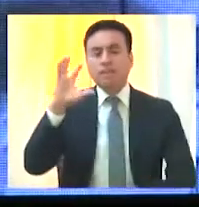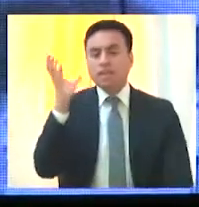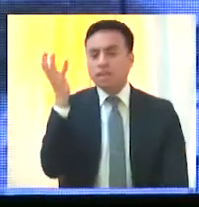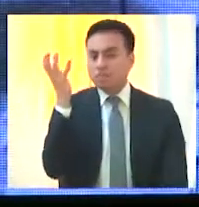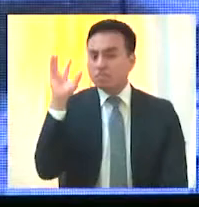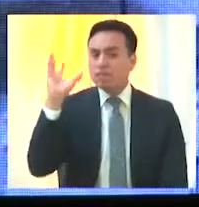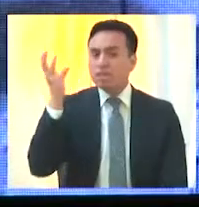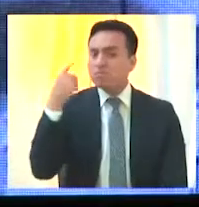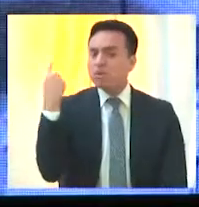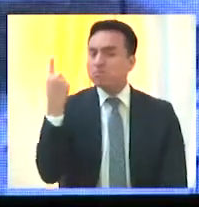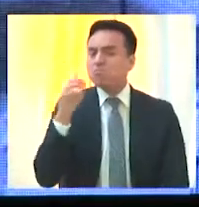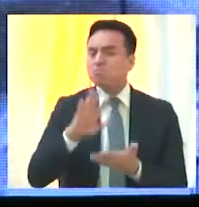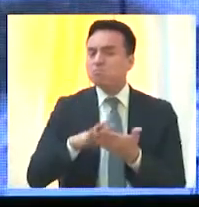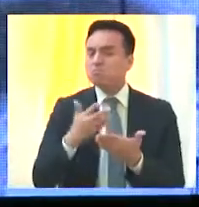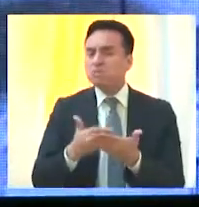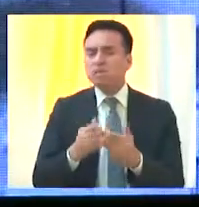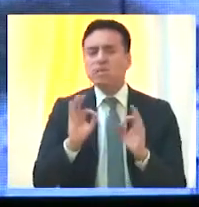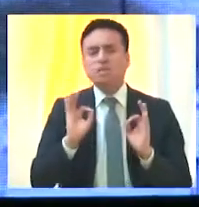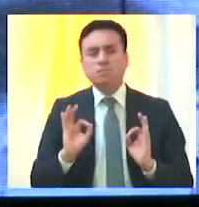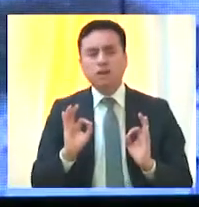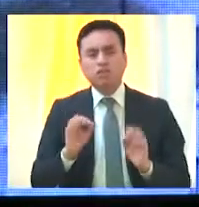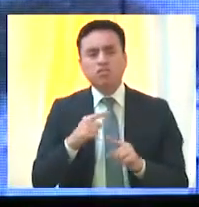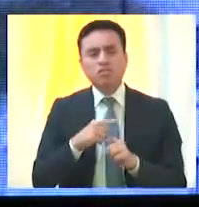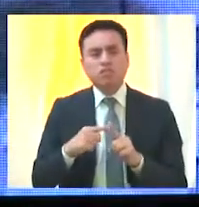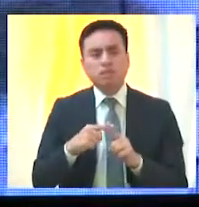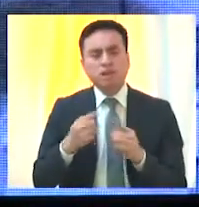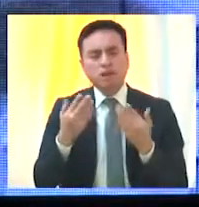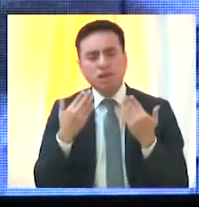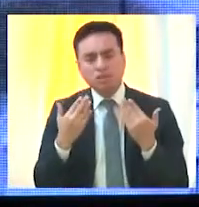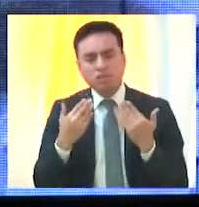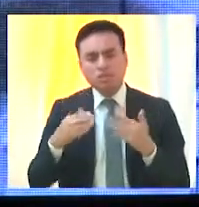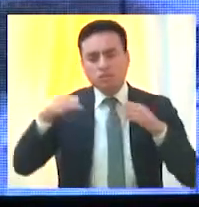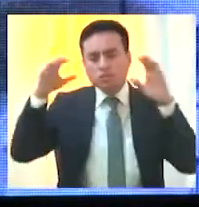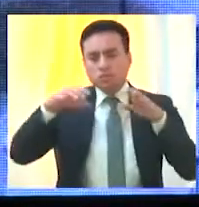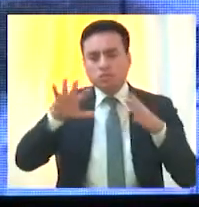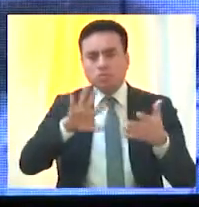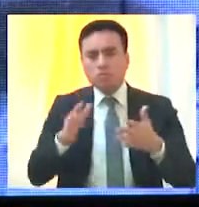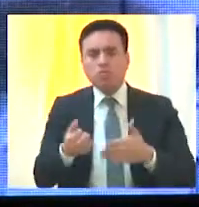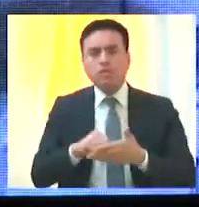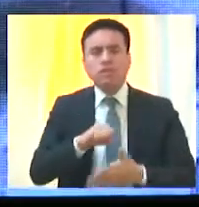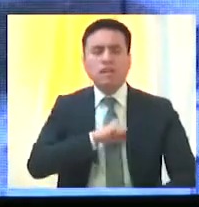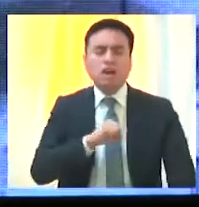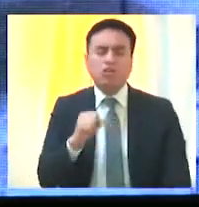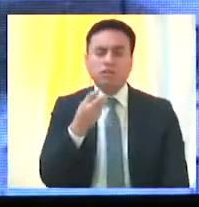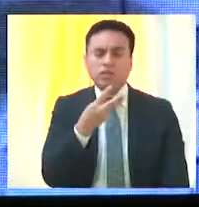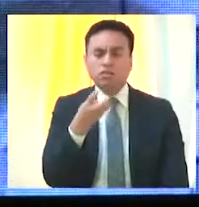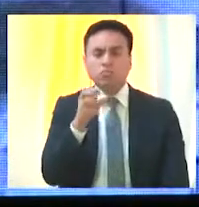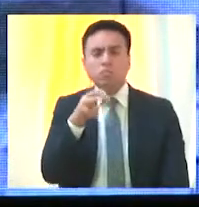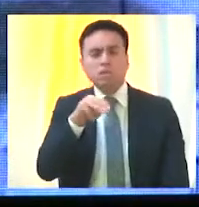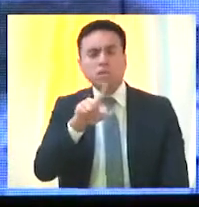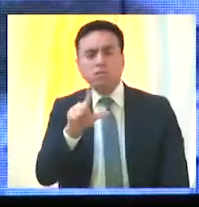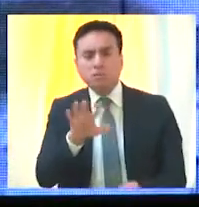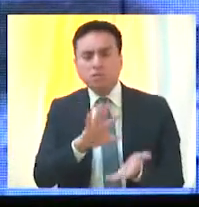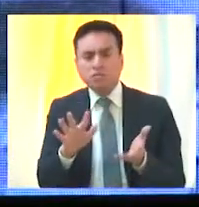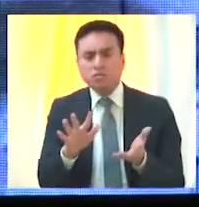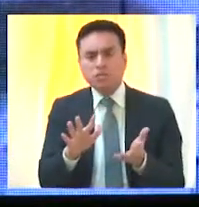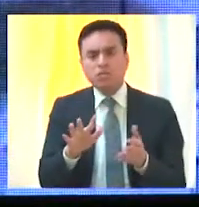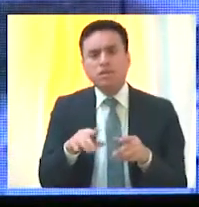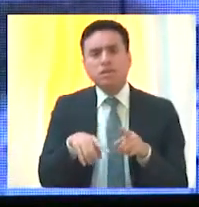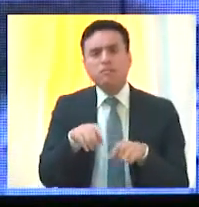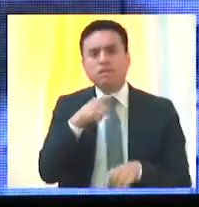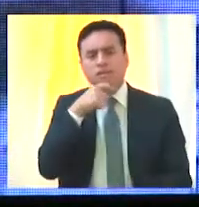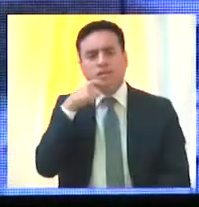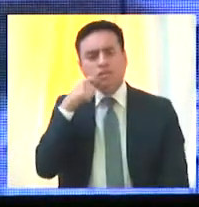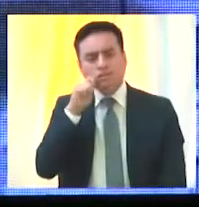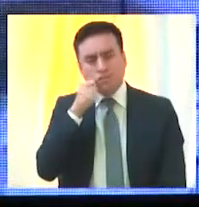yo lo describiría como un clima templado, semiárido, ¿cierto? Nuestra precipitación promedio acá en Santiago es del orden de unos 300 milímetros y mediterráneo en el sentido